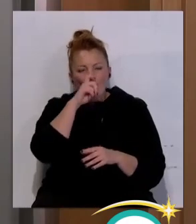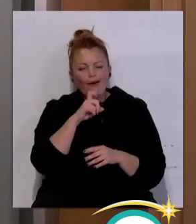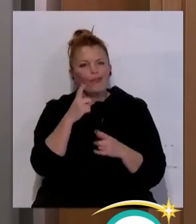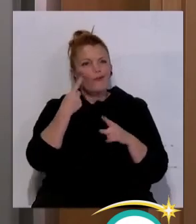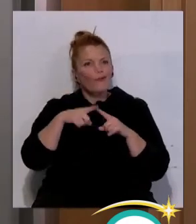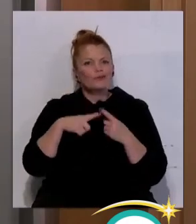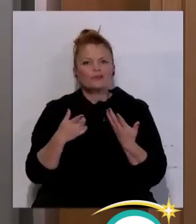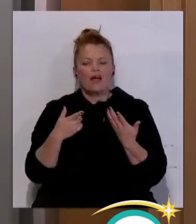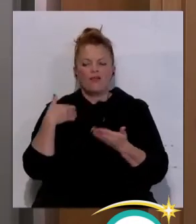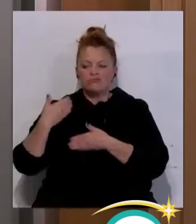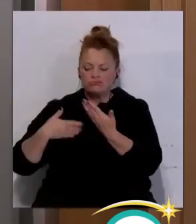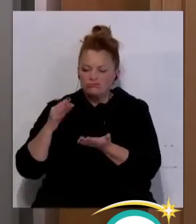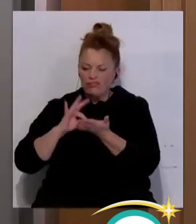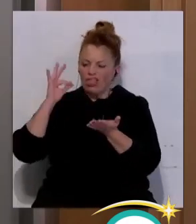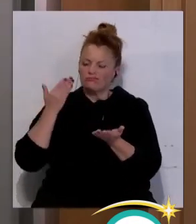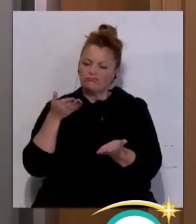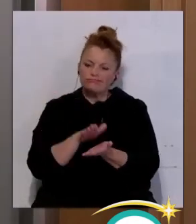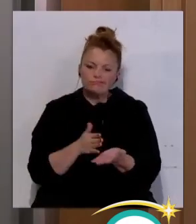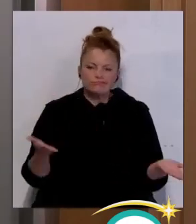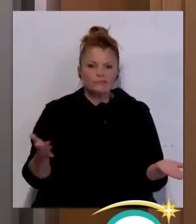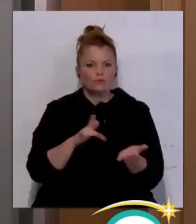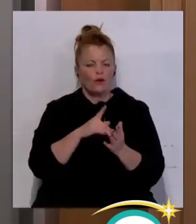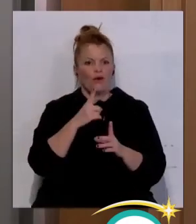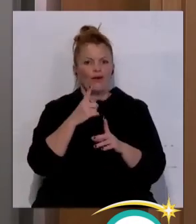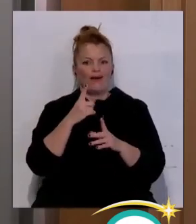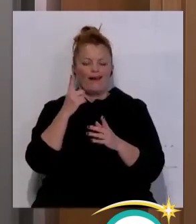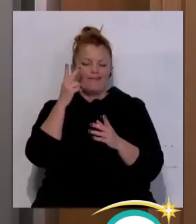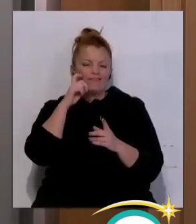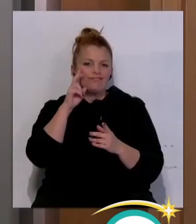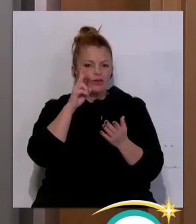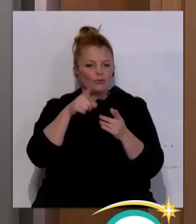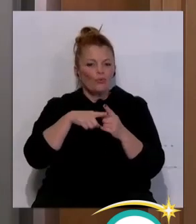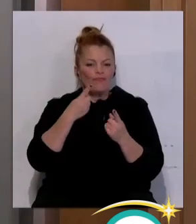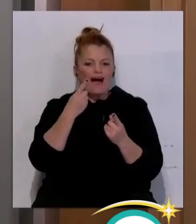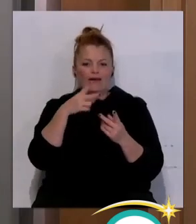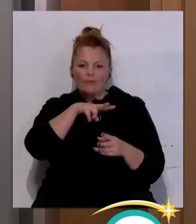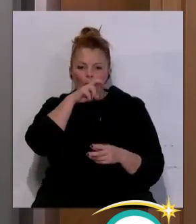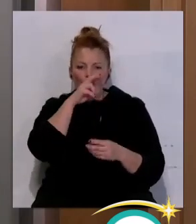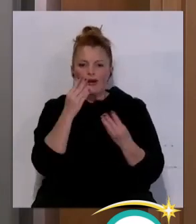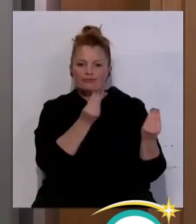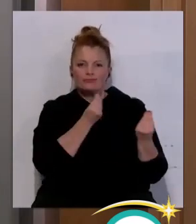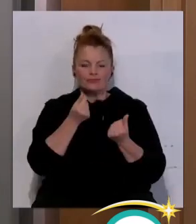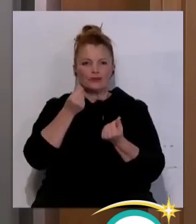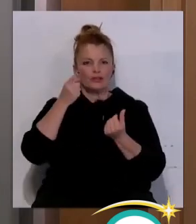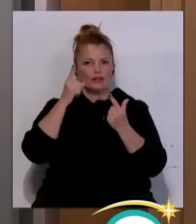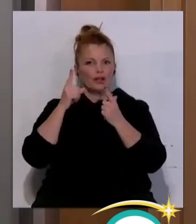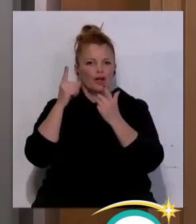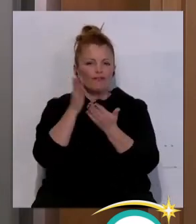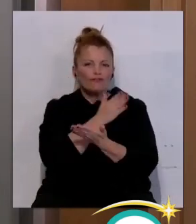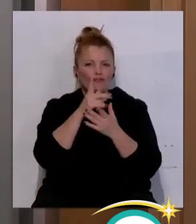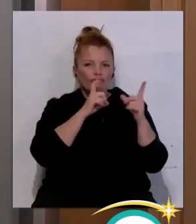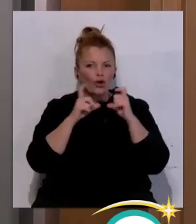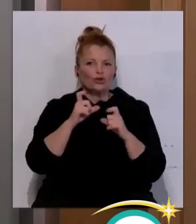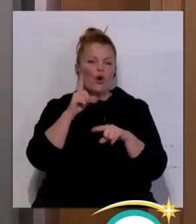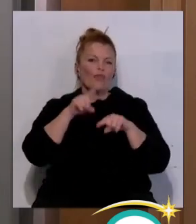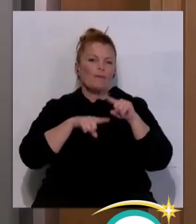poco tiempo. Ahora, ¿qué puedes acudir? Cuando a ti alguien fallece, tú vas a las fotos, a recuerdos, a olores. Ellos tienen ecografías, si las tienen, porque muchas